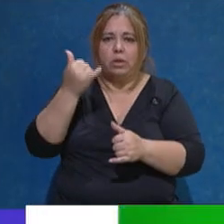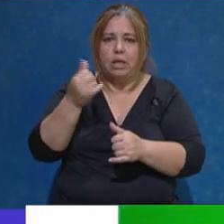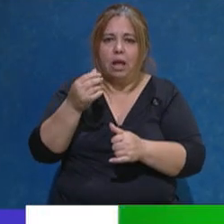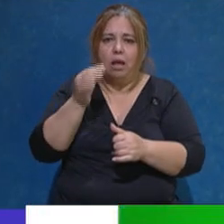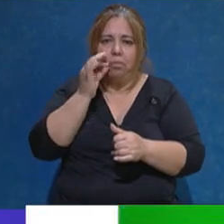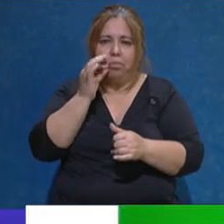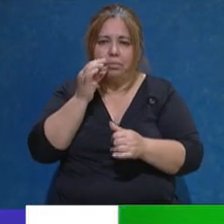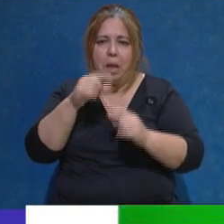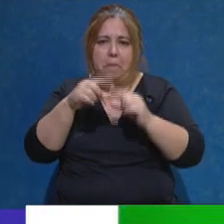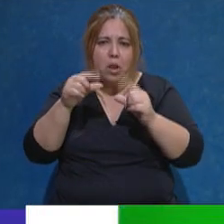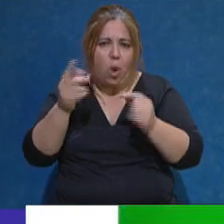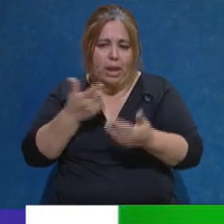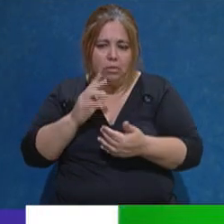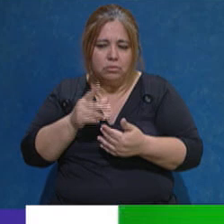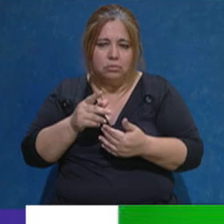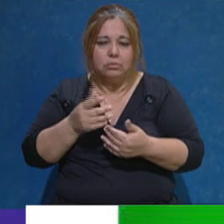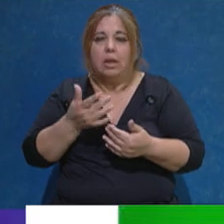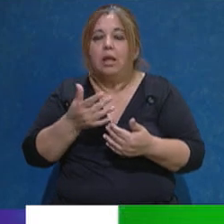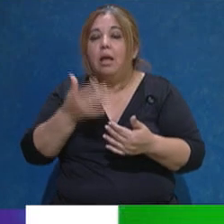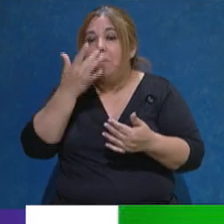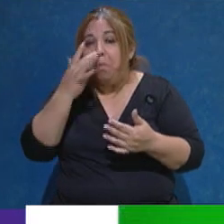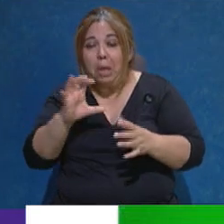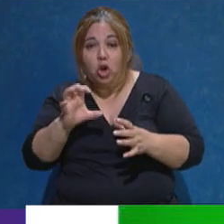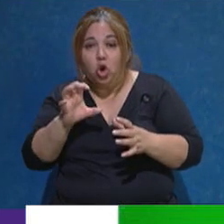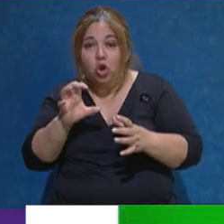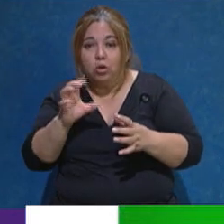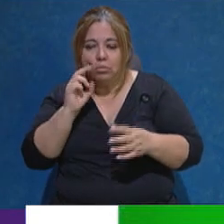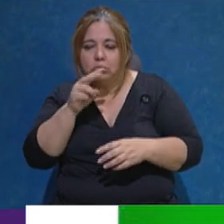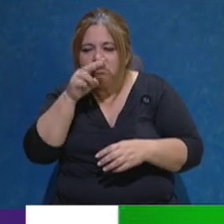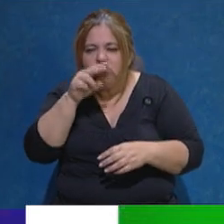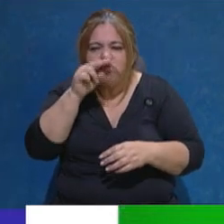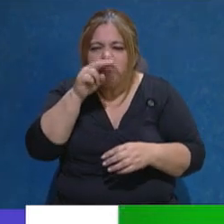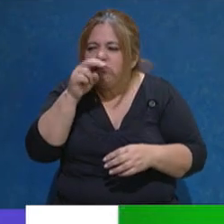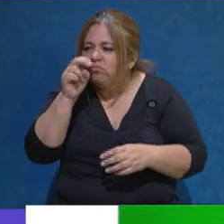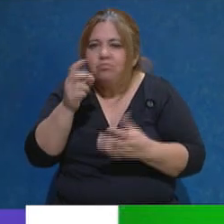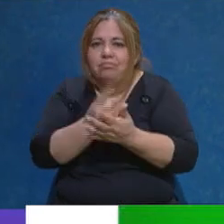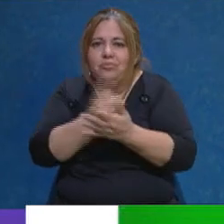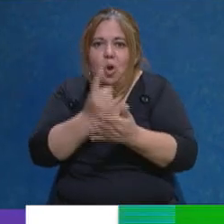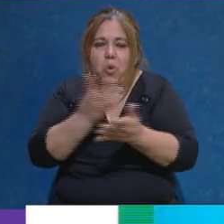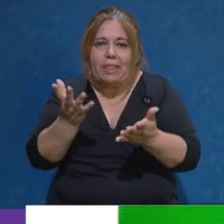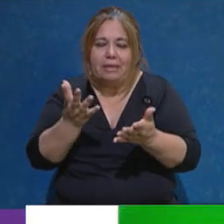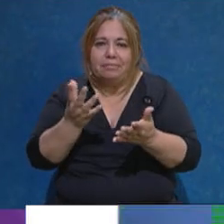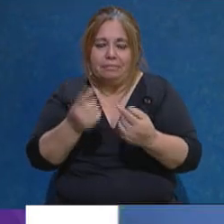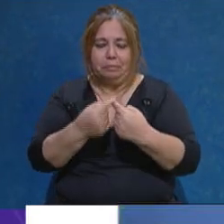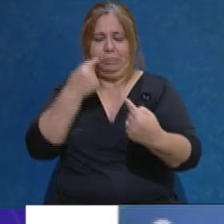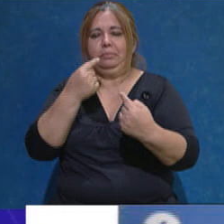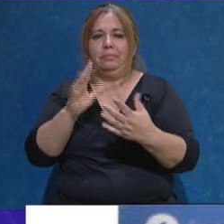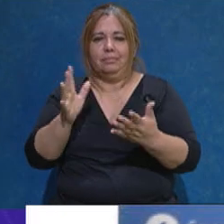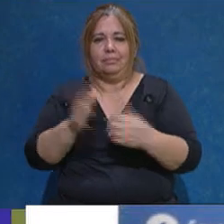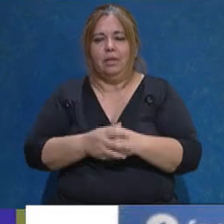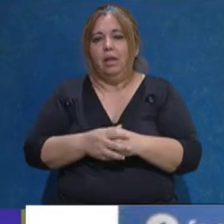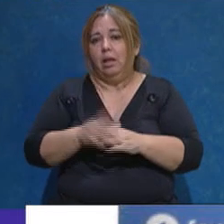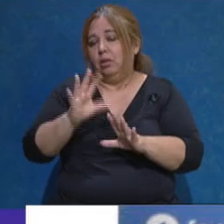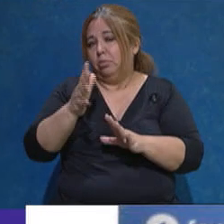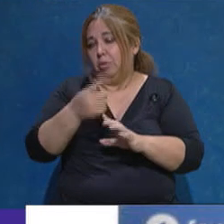perros, es decir, la detección por Claro. parte del olfato de los animales. Y finalmente, esto ocurrió hace una